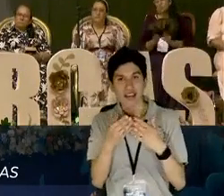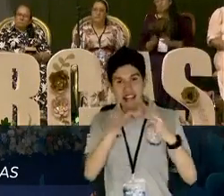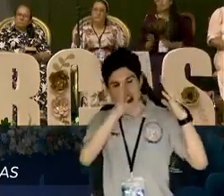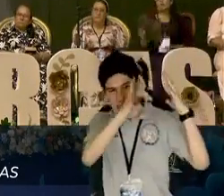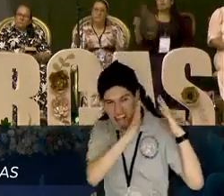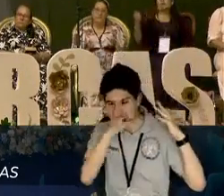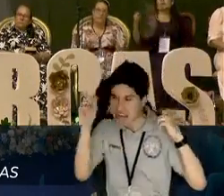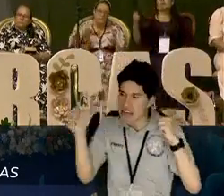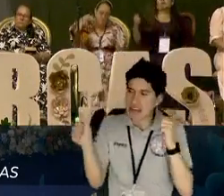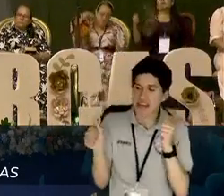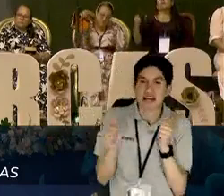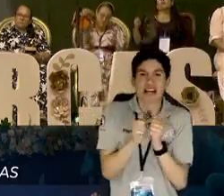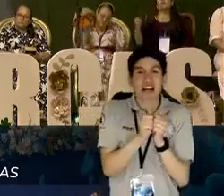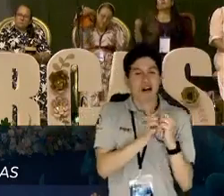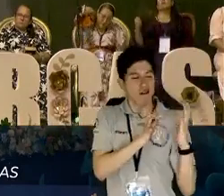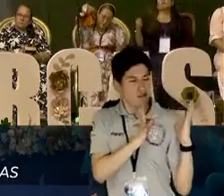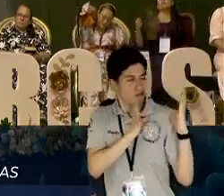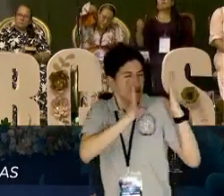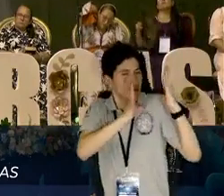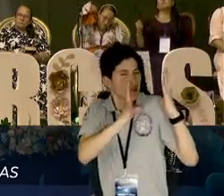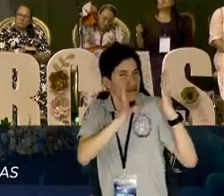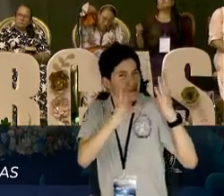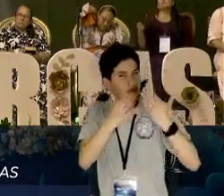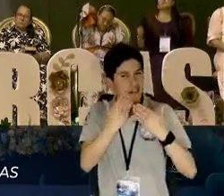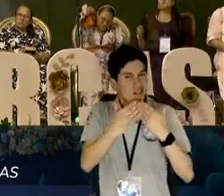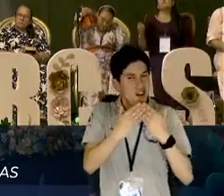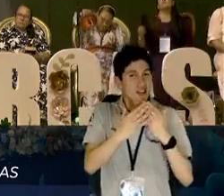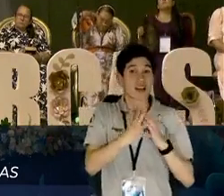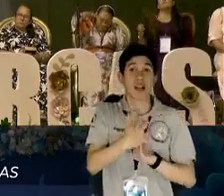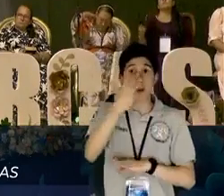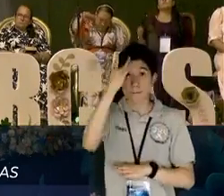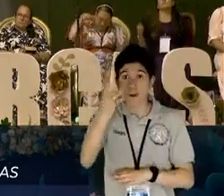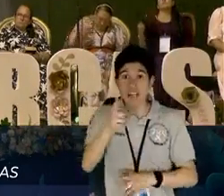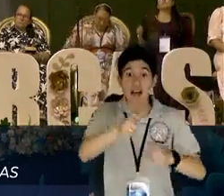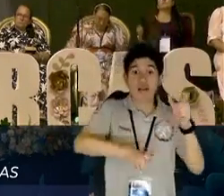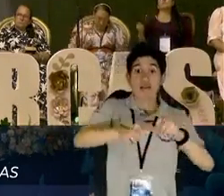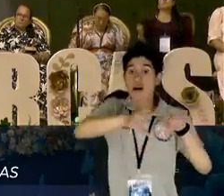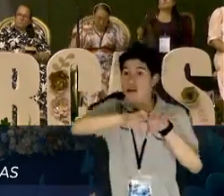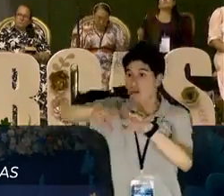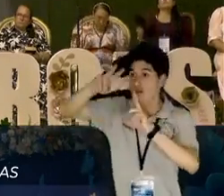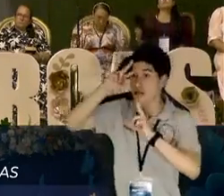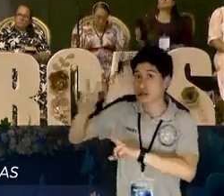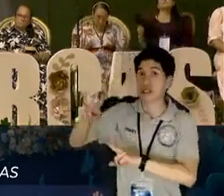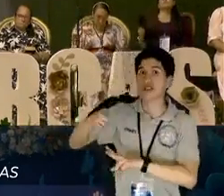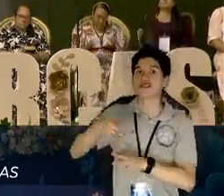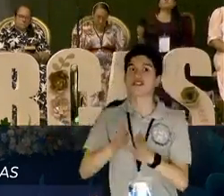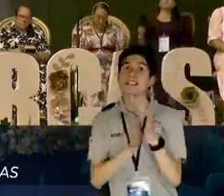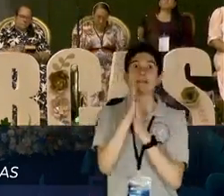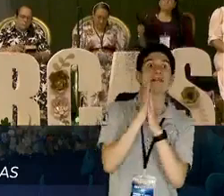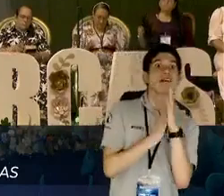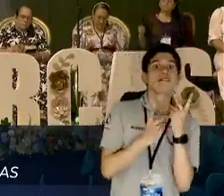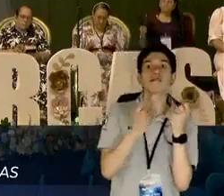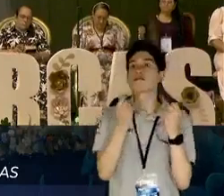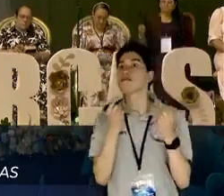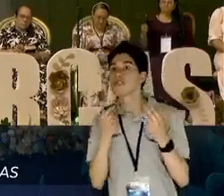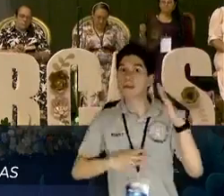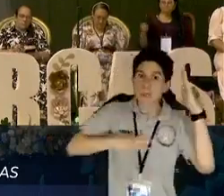Porque el siervo del Señor no debe ser contencioso, sino amable con todos.